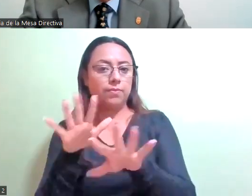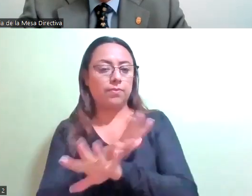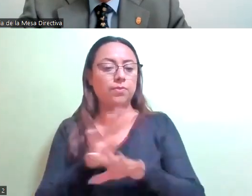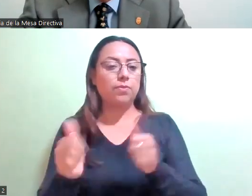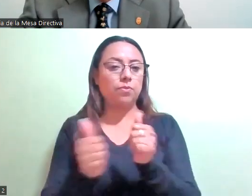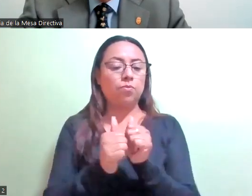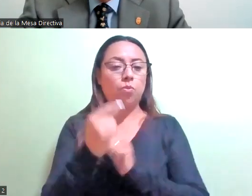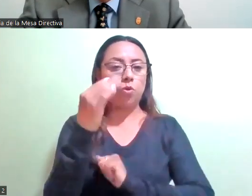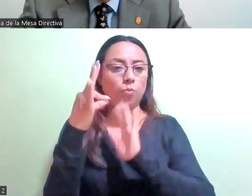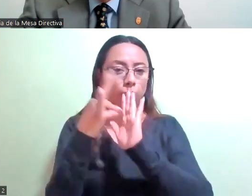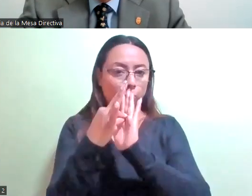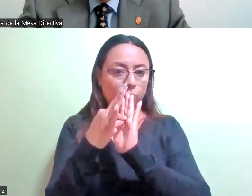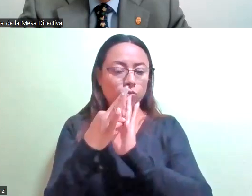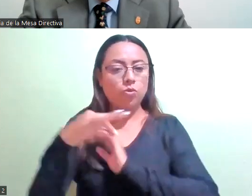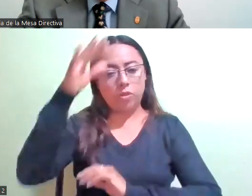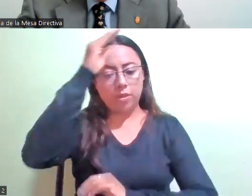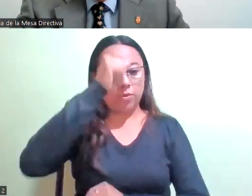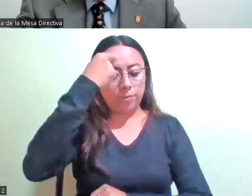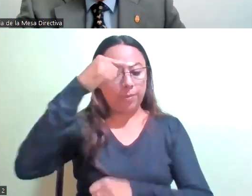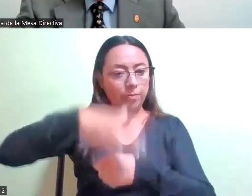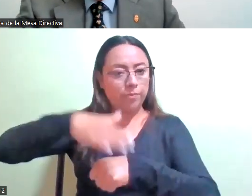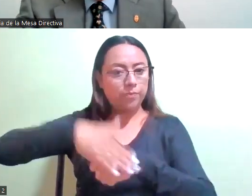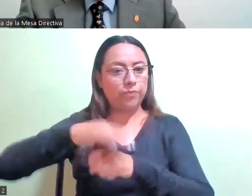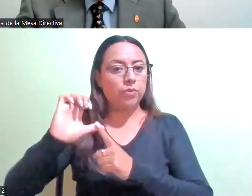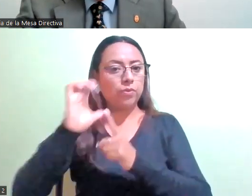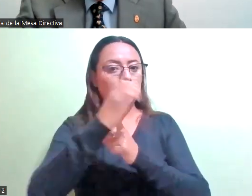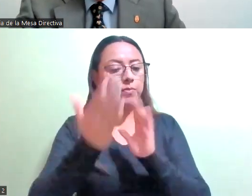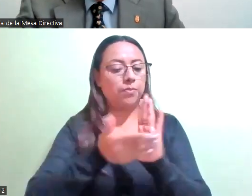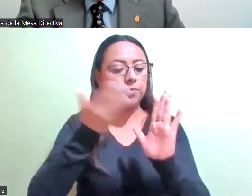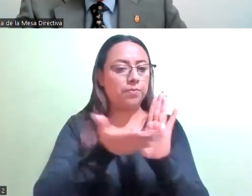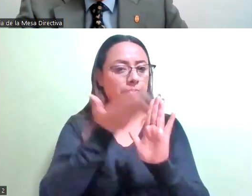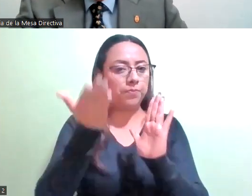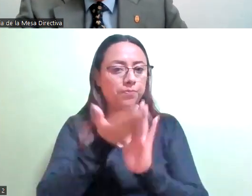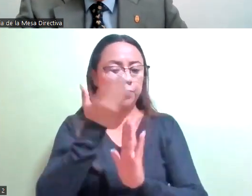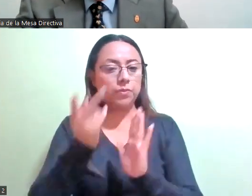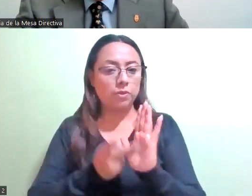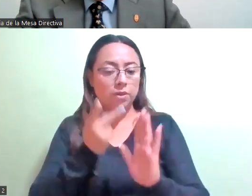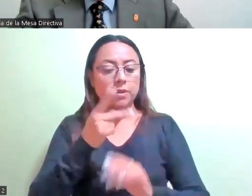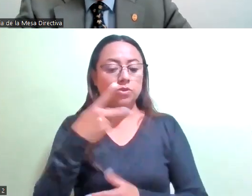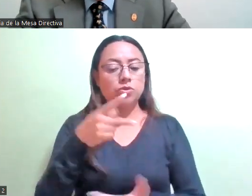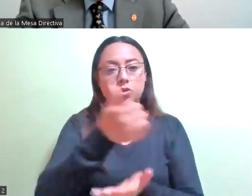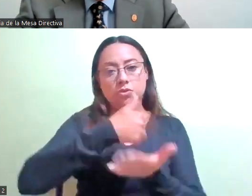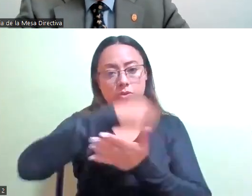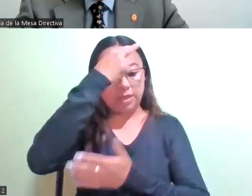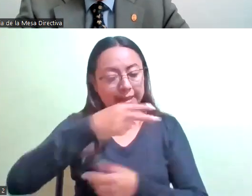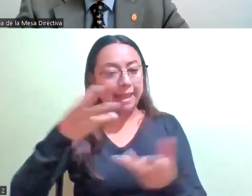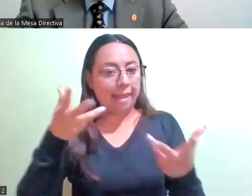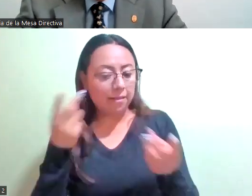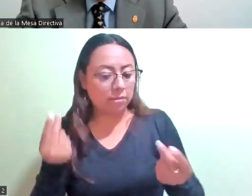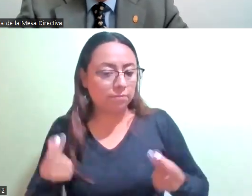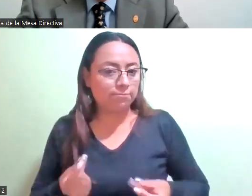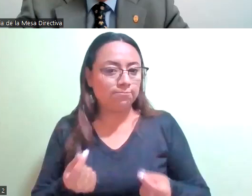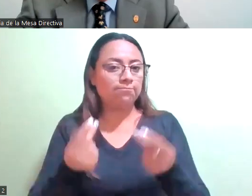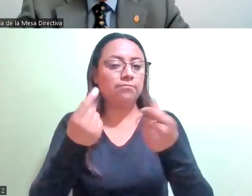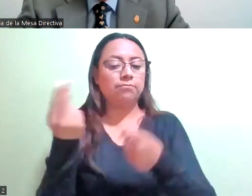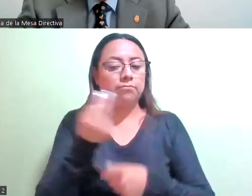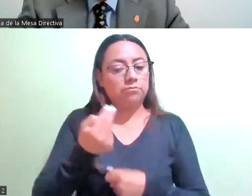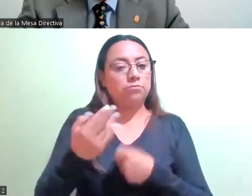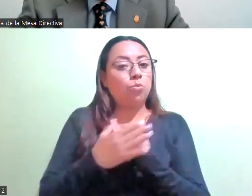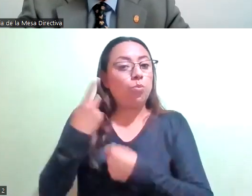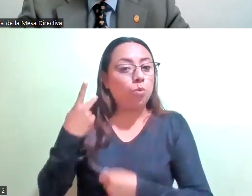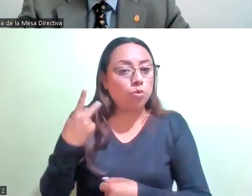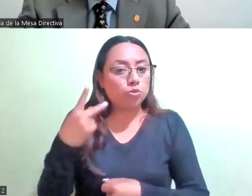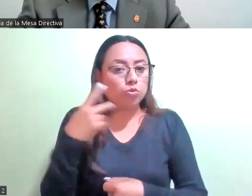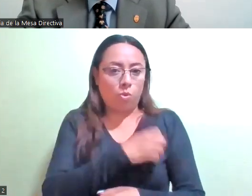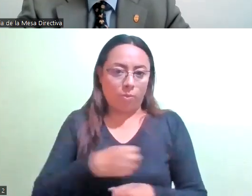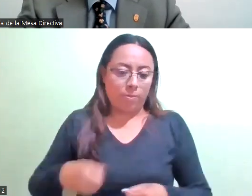de acuerdo por el que se exhorta a la Comisión para la Reconstrucción de la Ciudad de México a realizar acciones de inmediatas derivadas de su obligación con la transparencia y